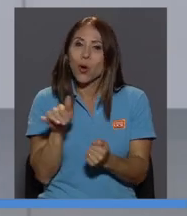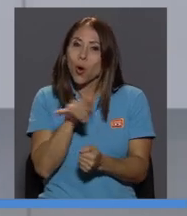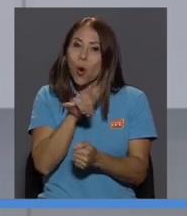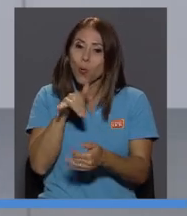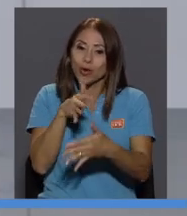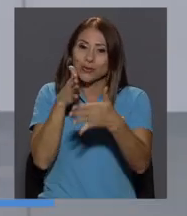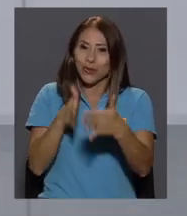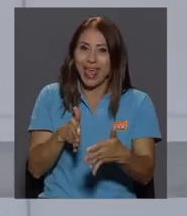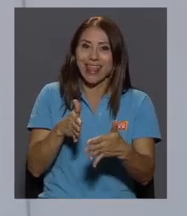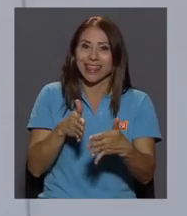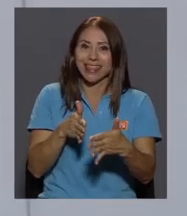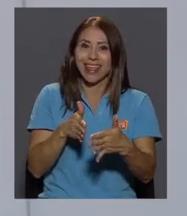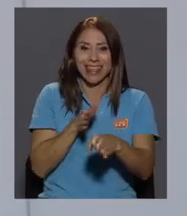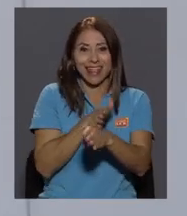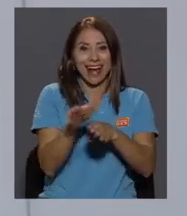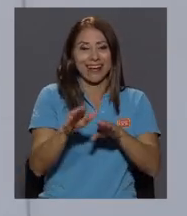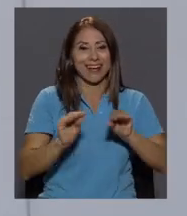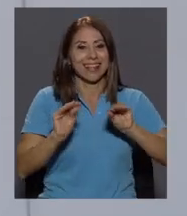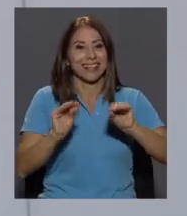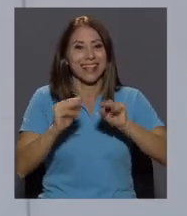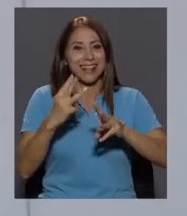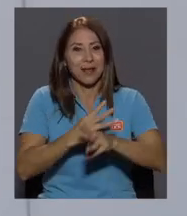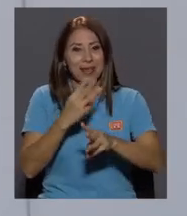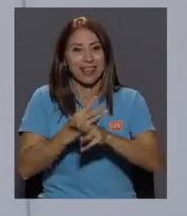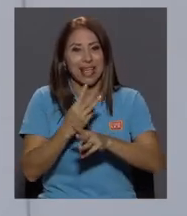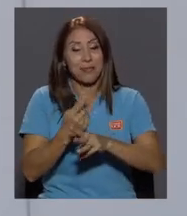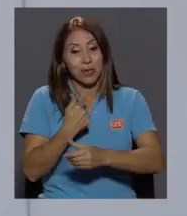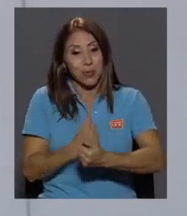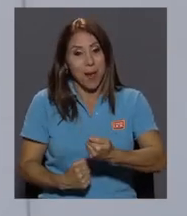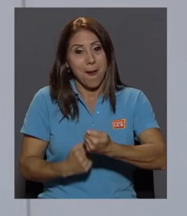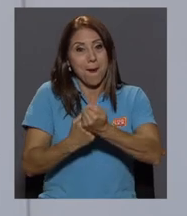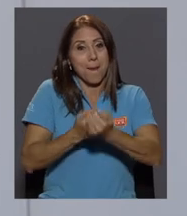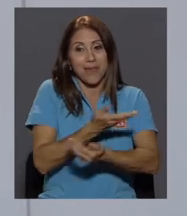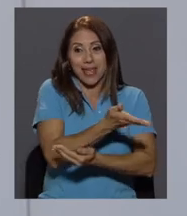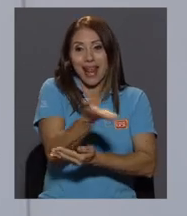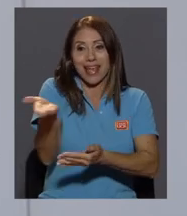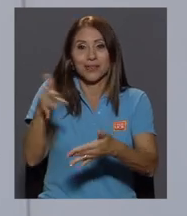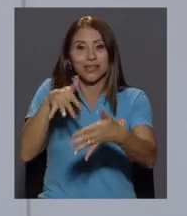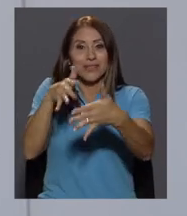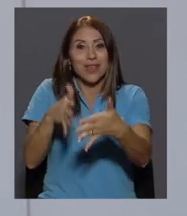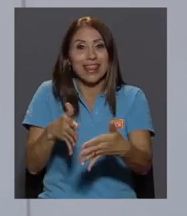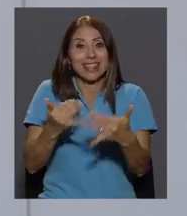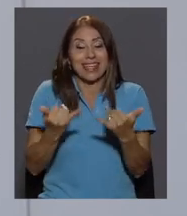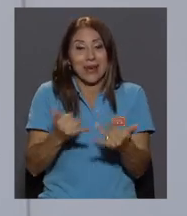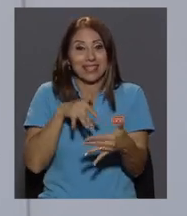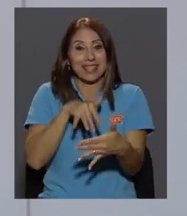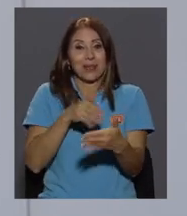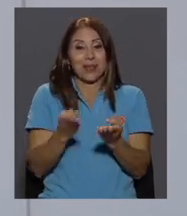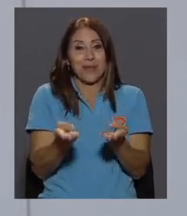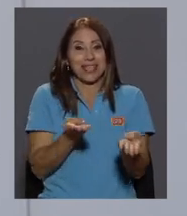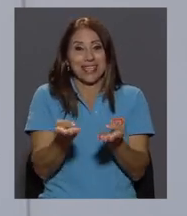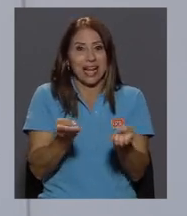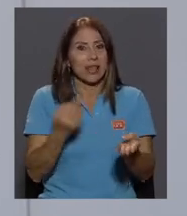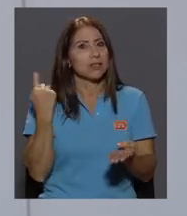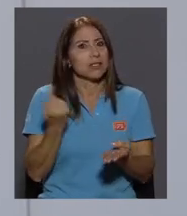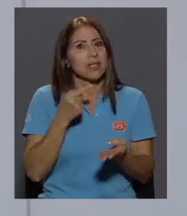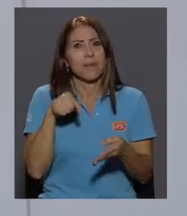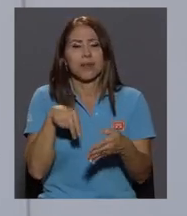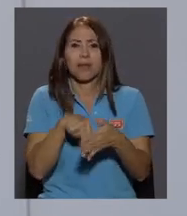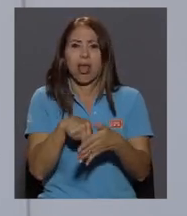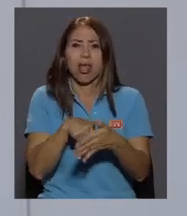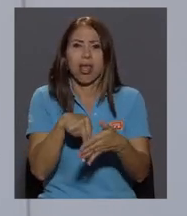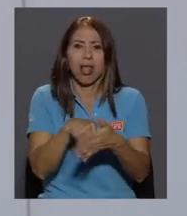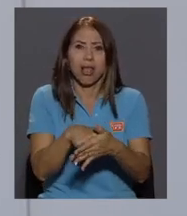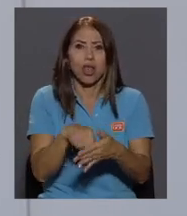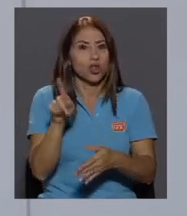estudiante enseñanza la matemática a todos esos estudiantes principalmente que están haciendo bachillerato siempre es como una traba muy grande y además